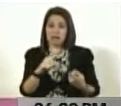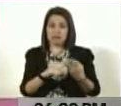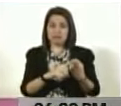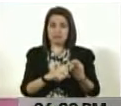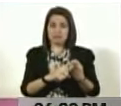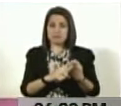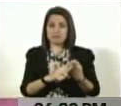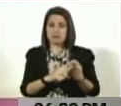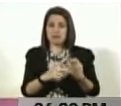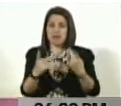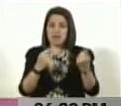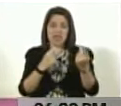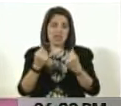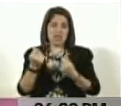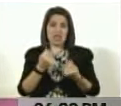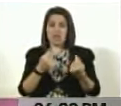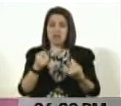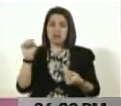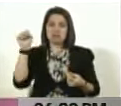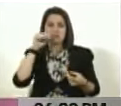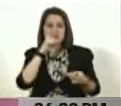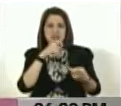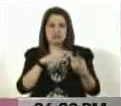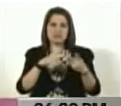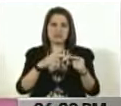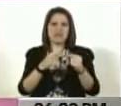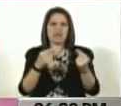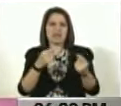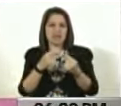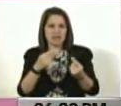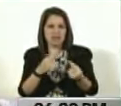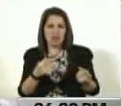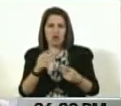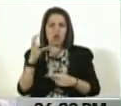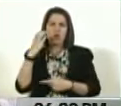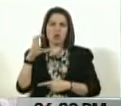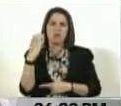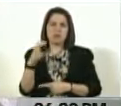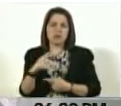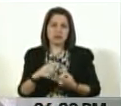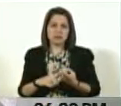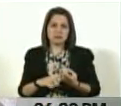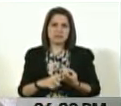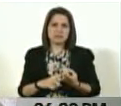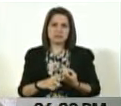que tienen el monopolio del maíz en México, que tienen el monopolio del trigo en Colombia.